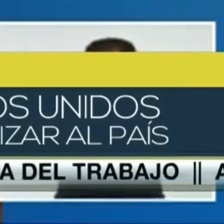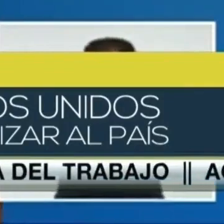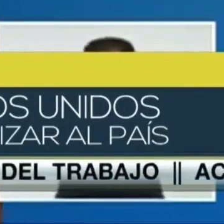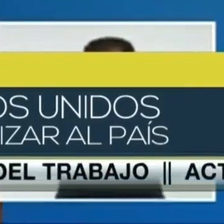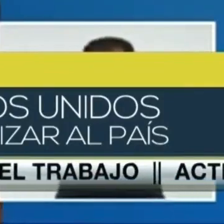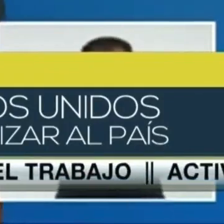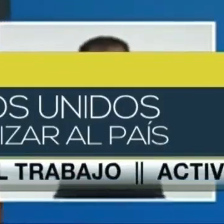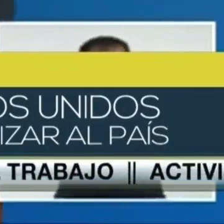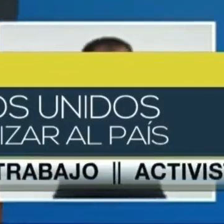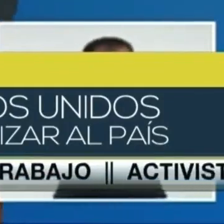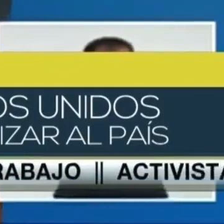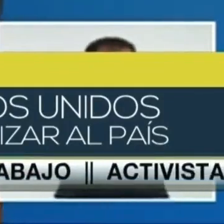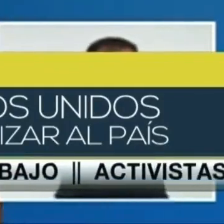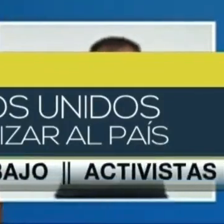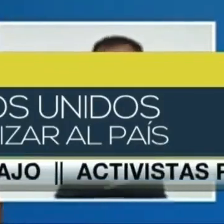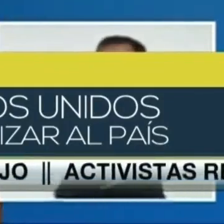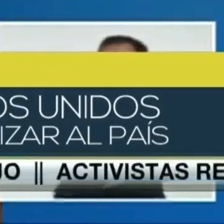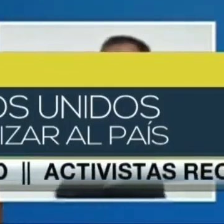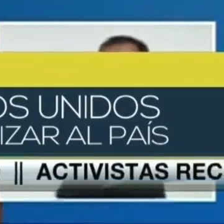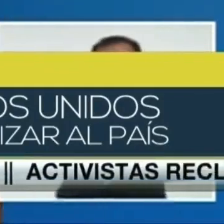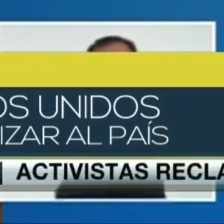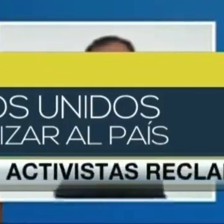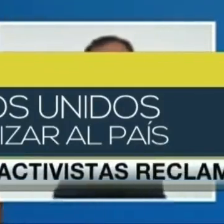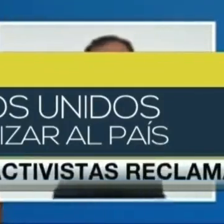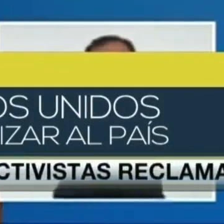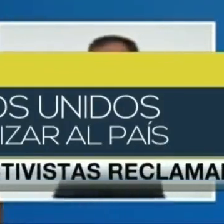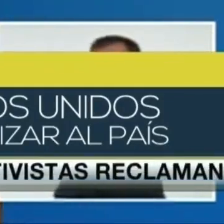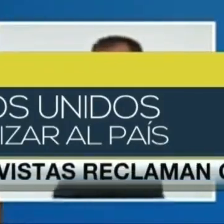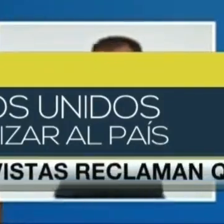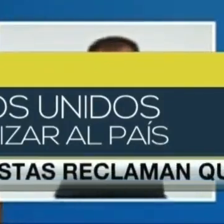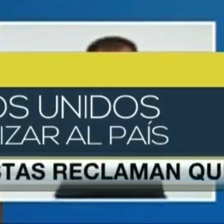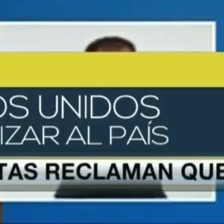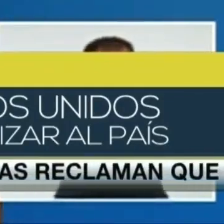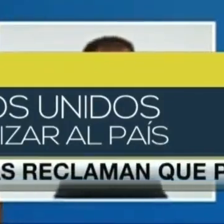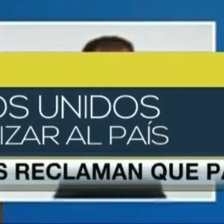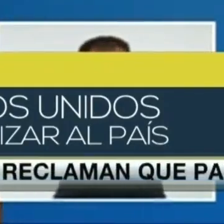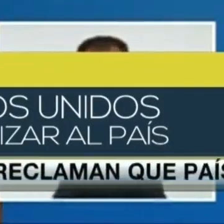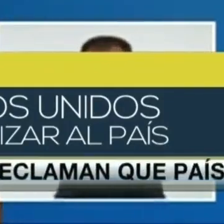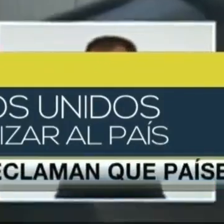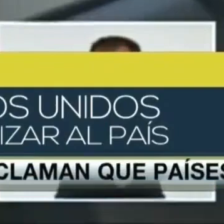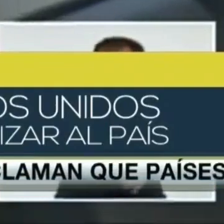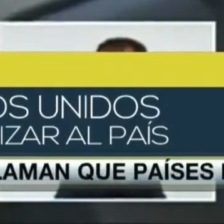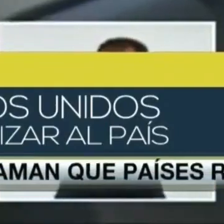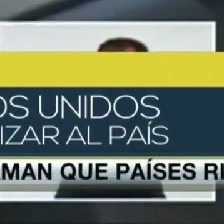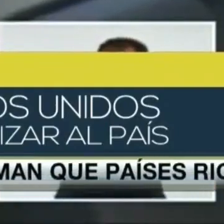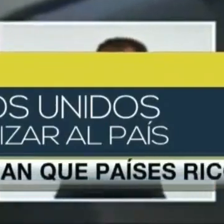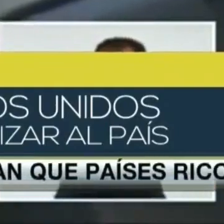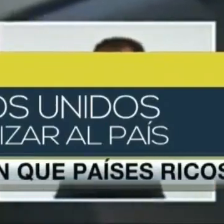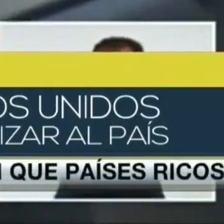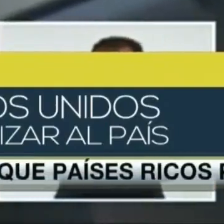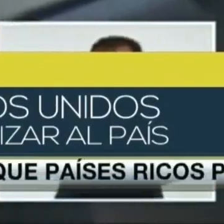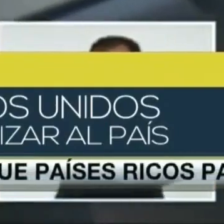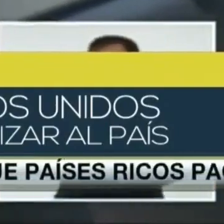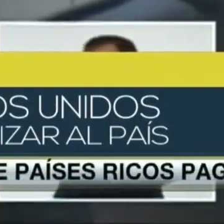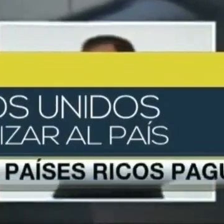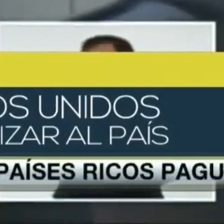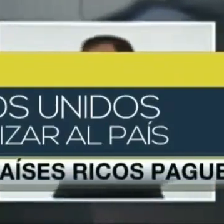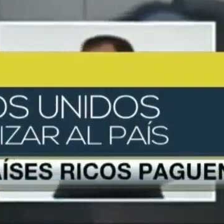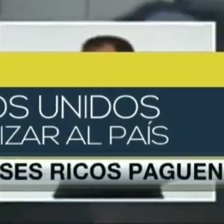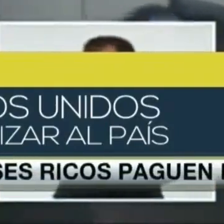interesado en ir a hacer turismo a Miami. He dicho que es un asunto